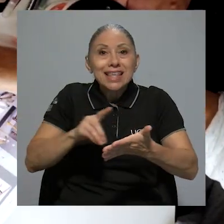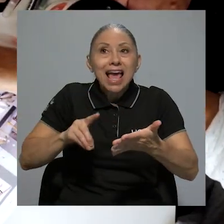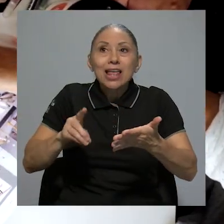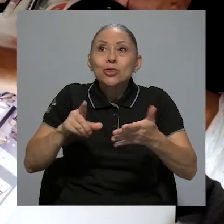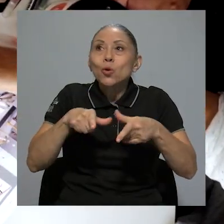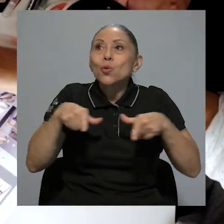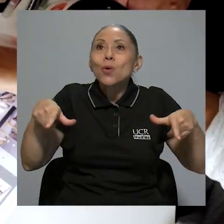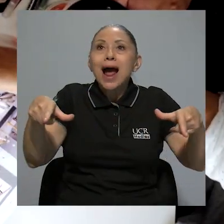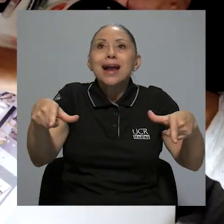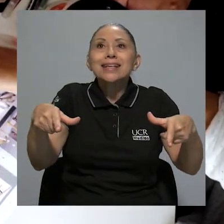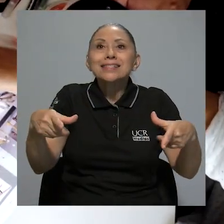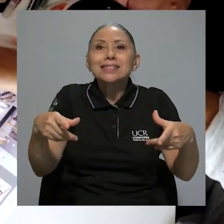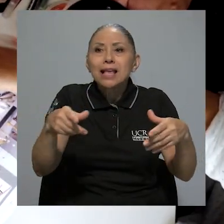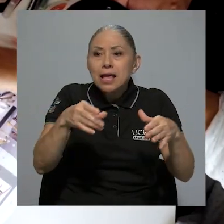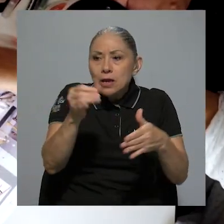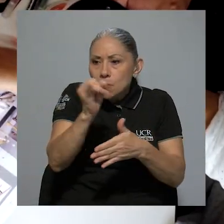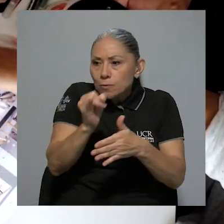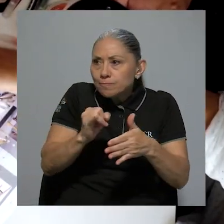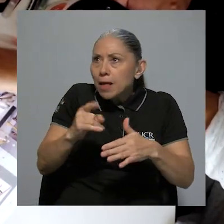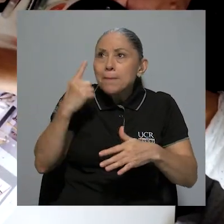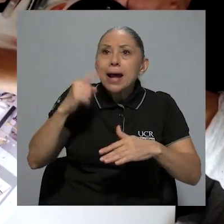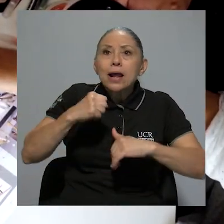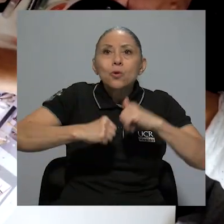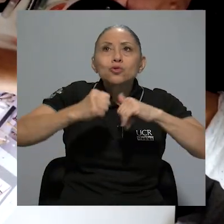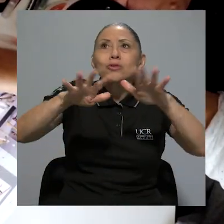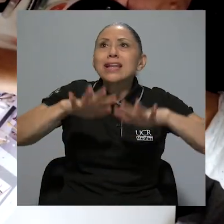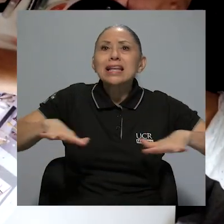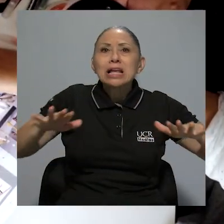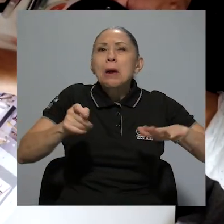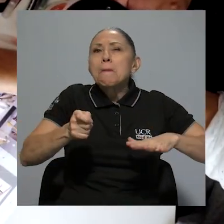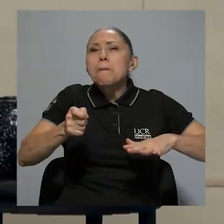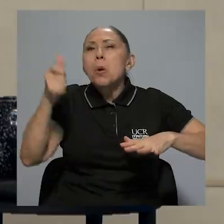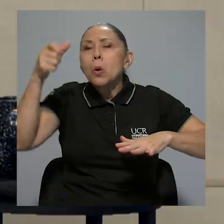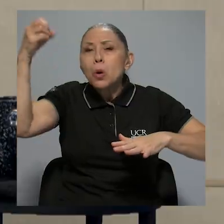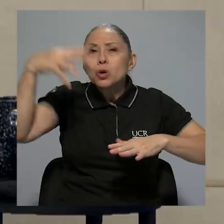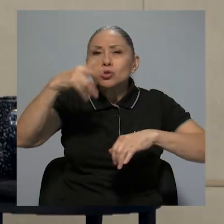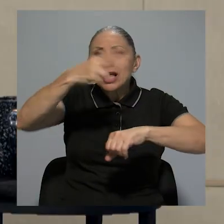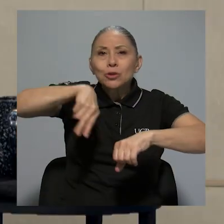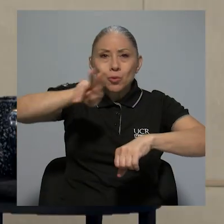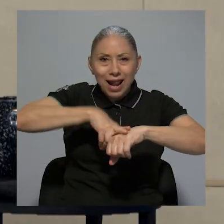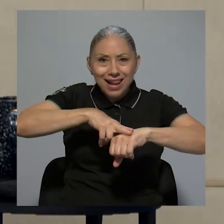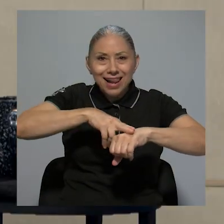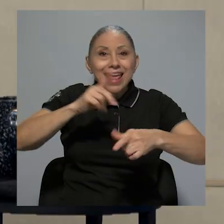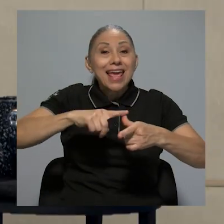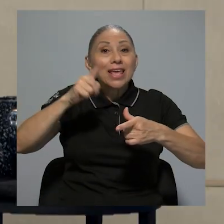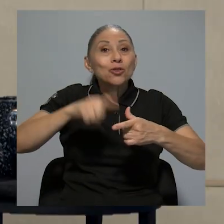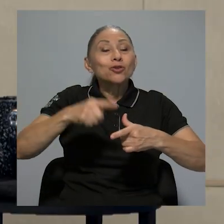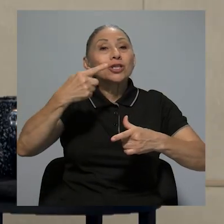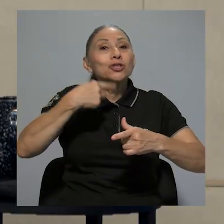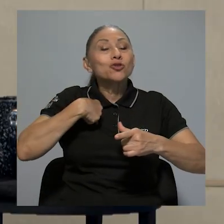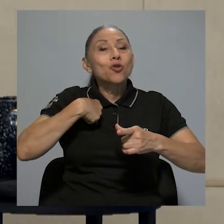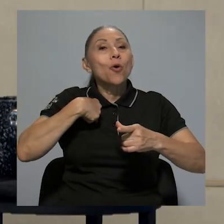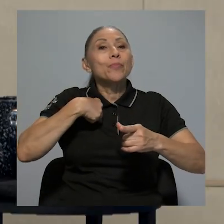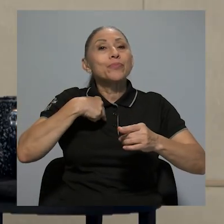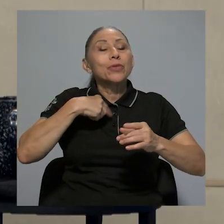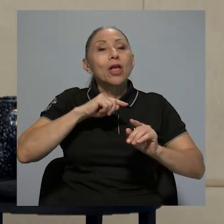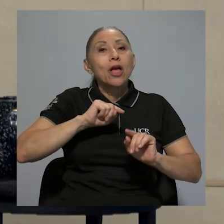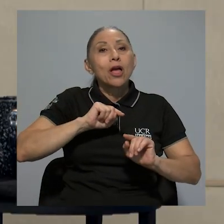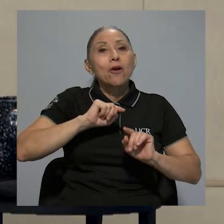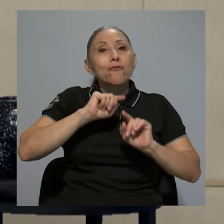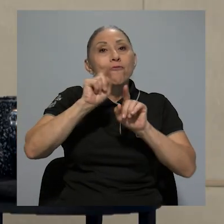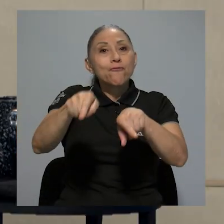luz natural. Y pues un poco en esta línea apliqué a una escuela de verano